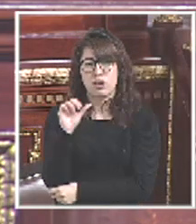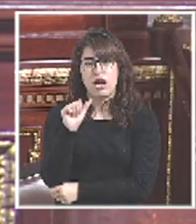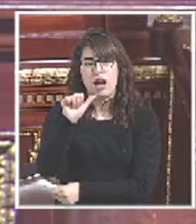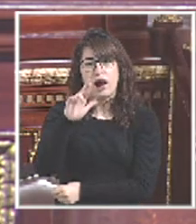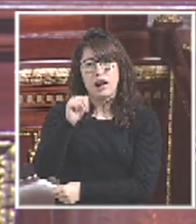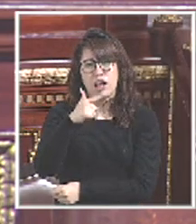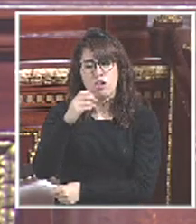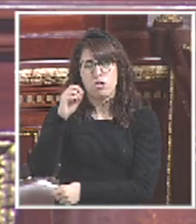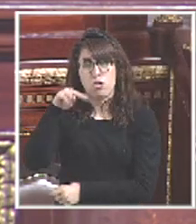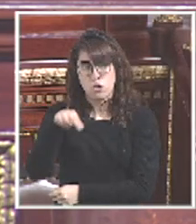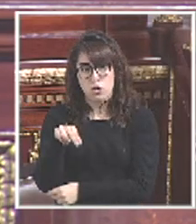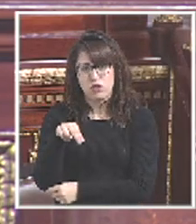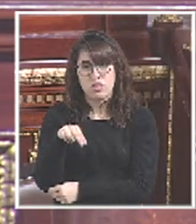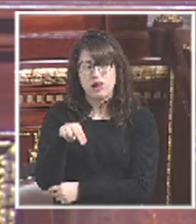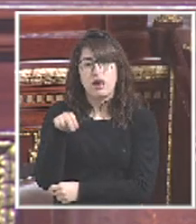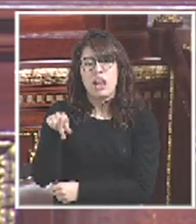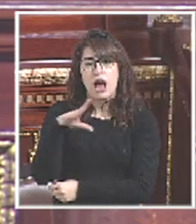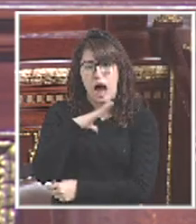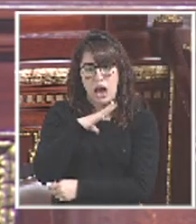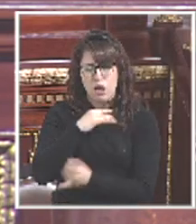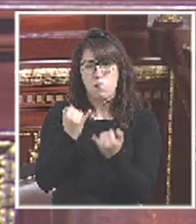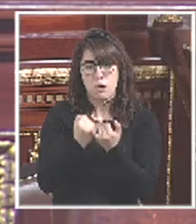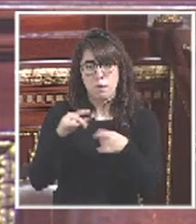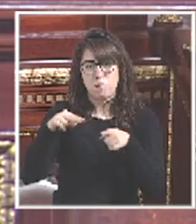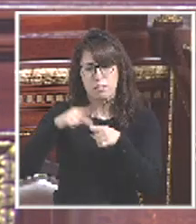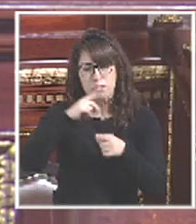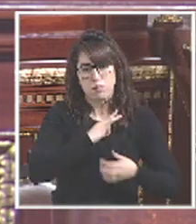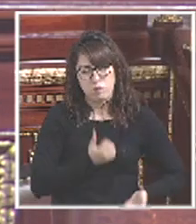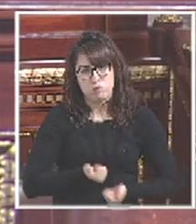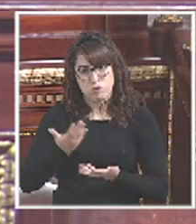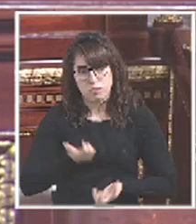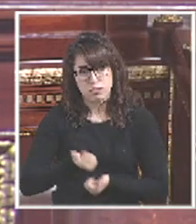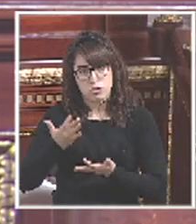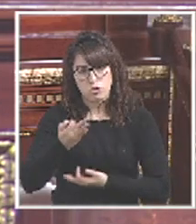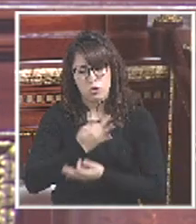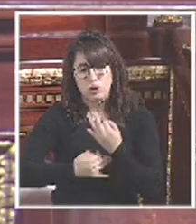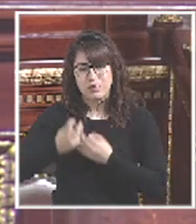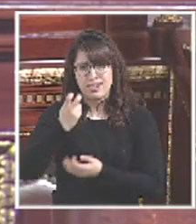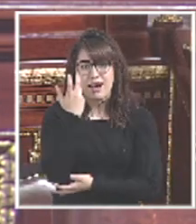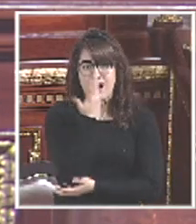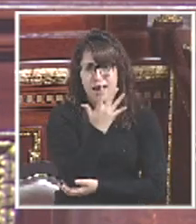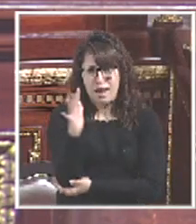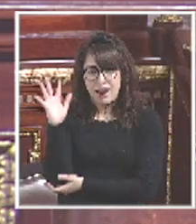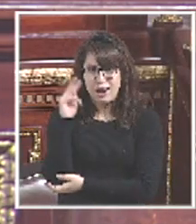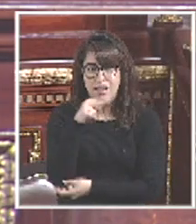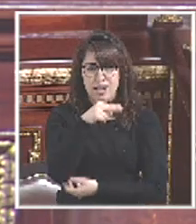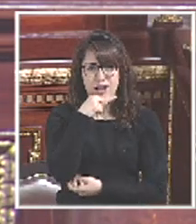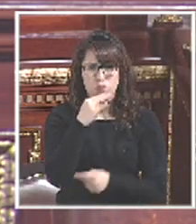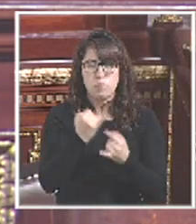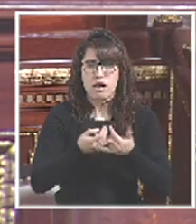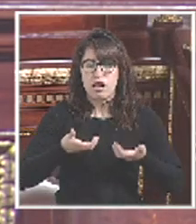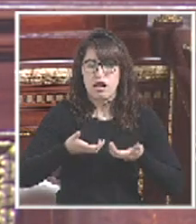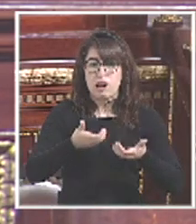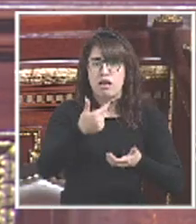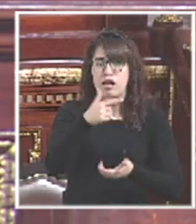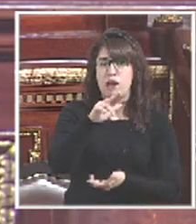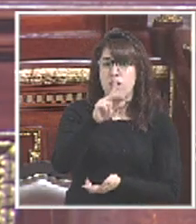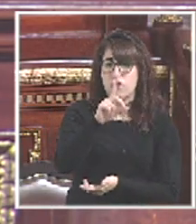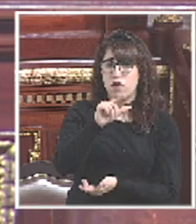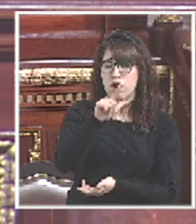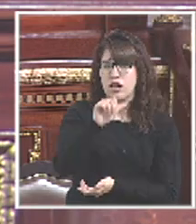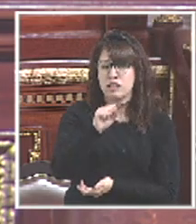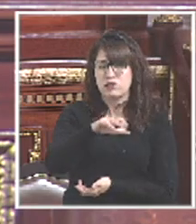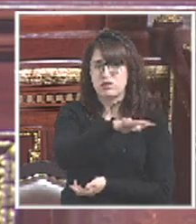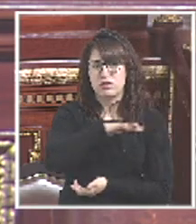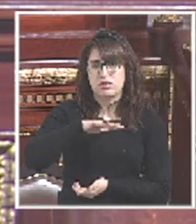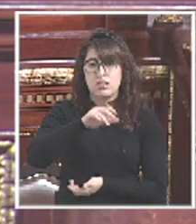14 horas y al sur de la capital también se podrán entregar en la calle de Gladiola 161, barrio